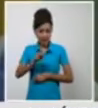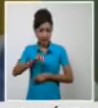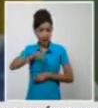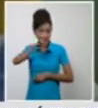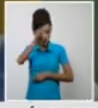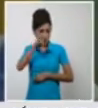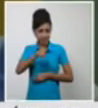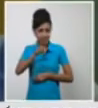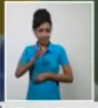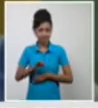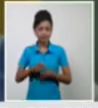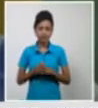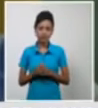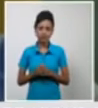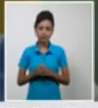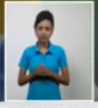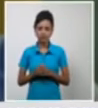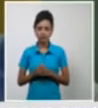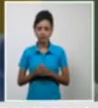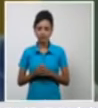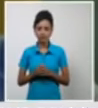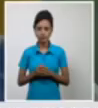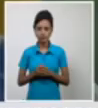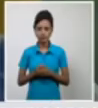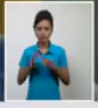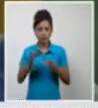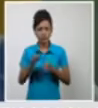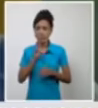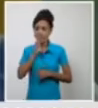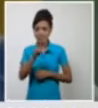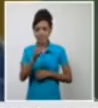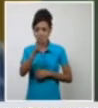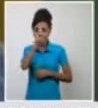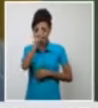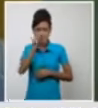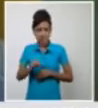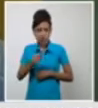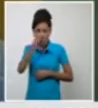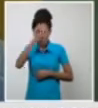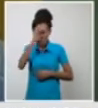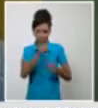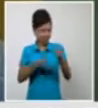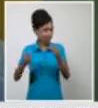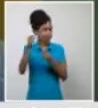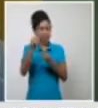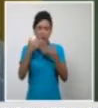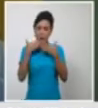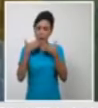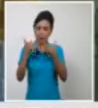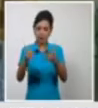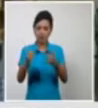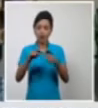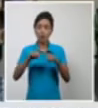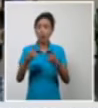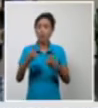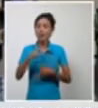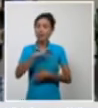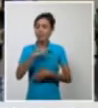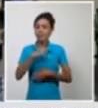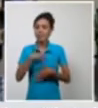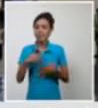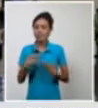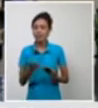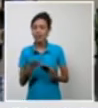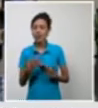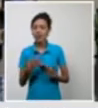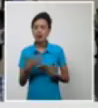que no digan que los médicos cubanos son entre los mejores y que tienen un nivel